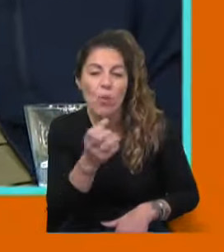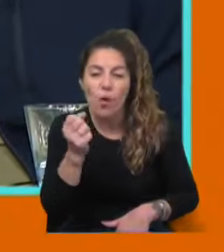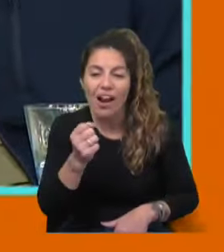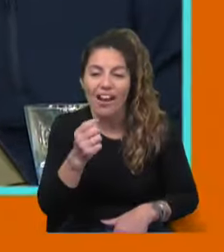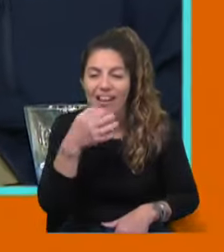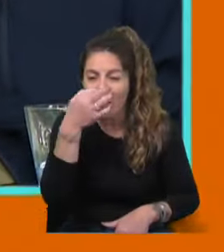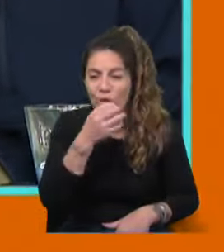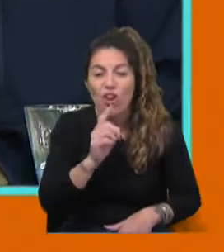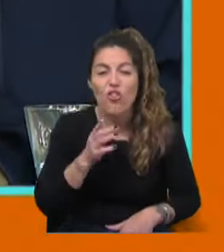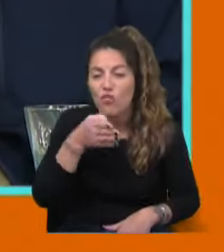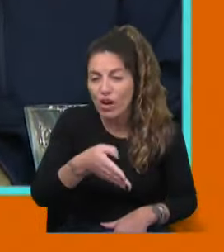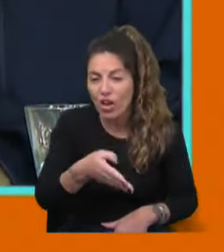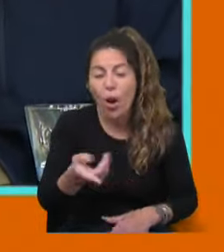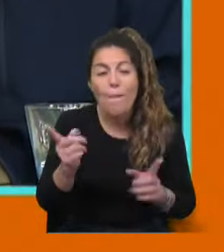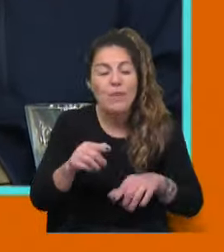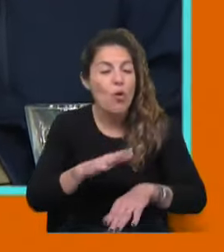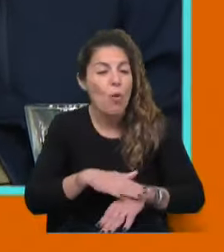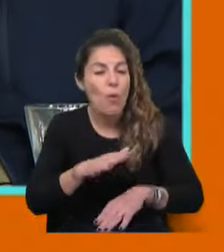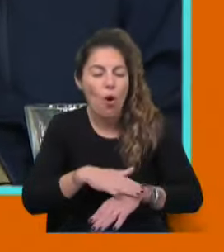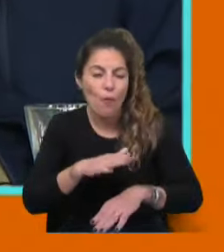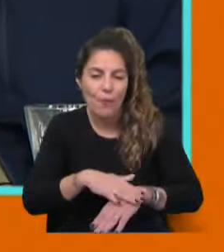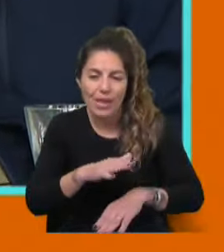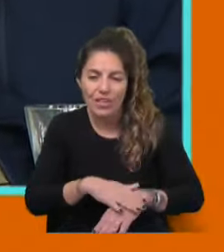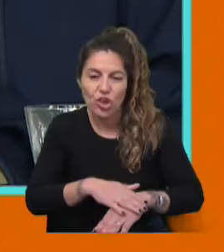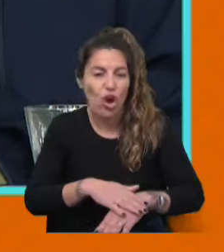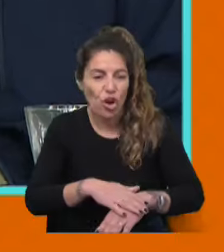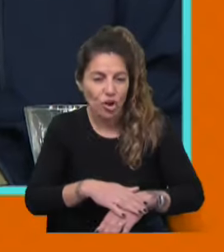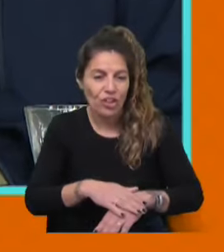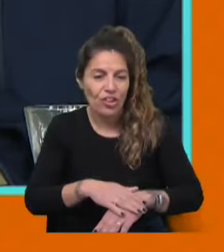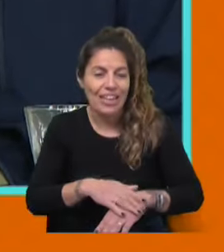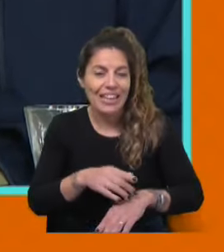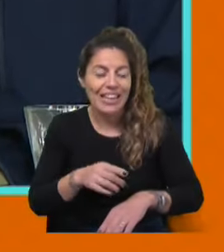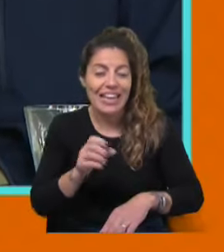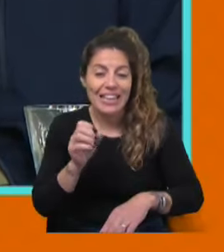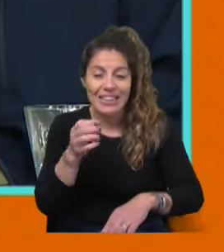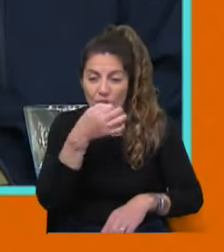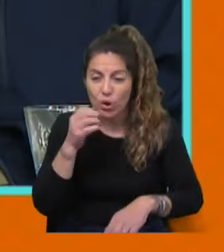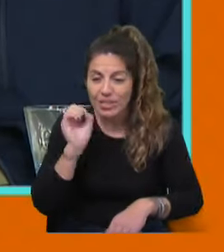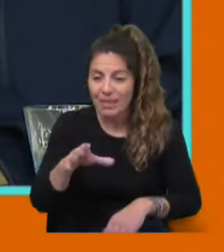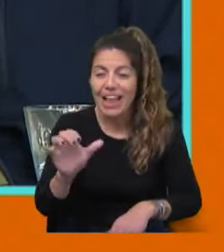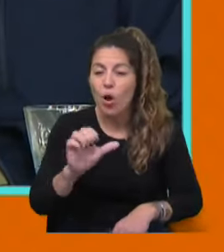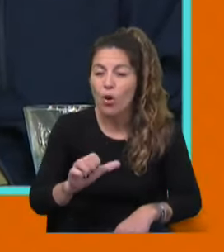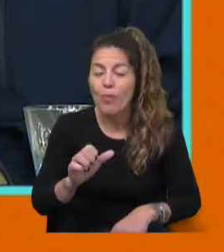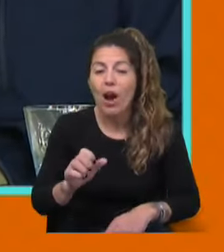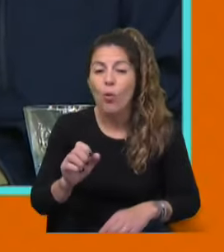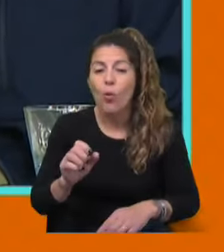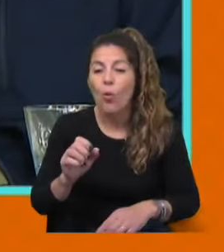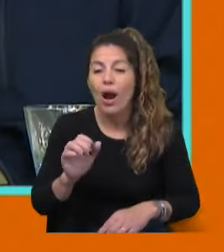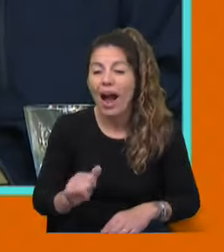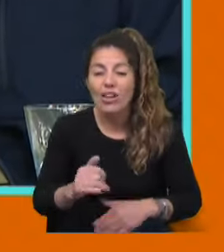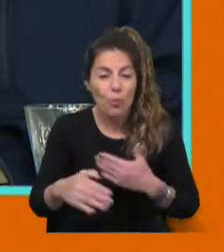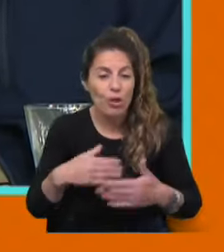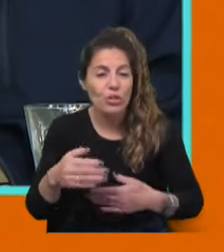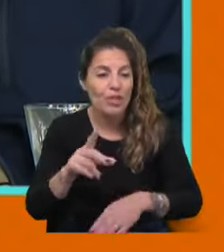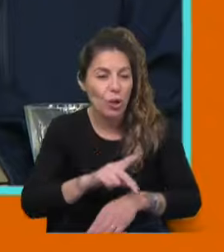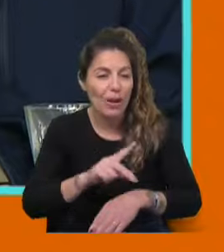no fueron porque en el mismo momento que existe esta droga es enviada a Europa, hay una alerta, hay un procedimiento en Paraguay,